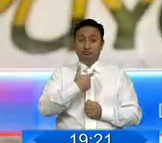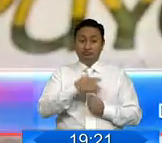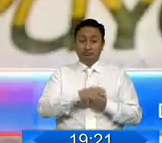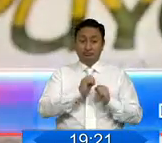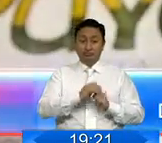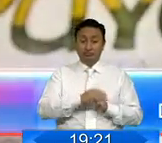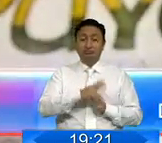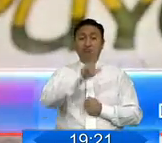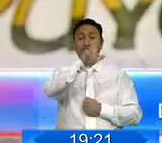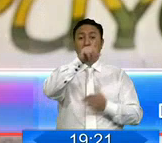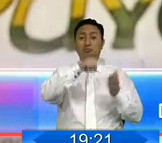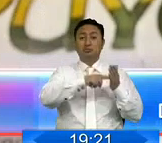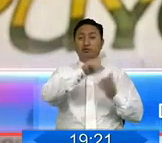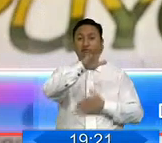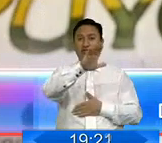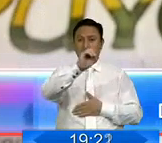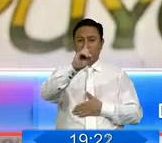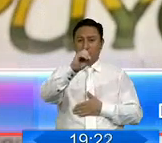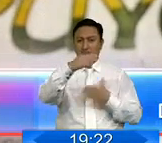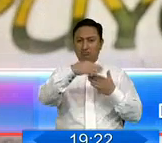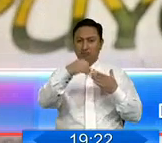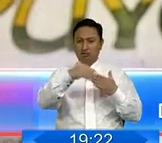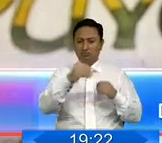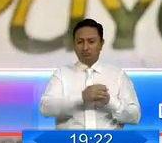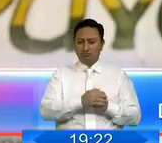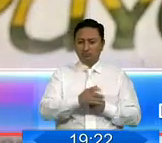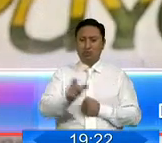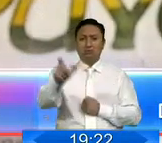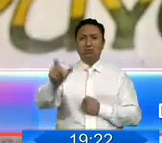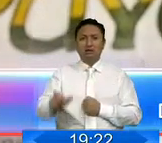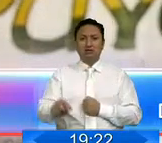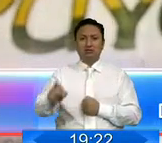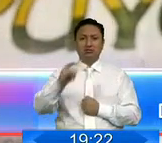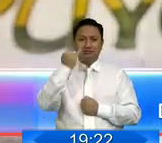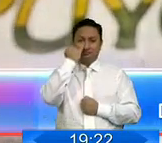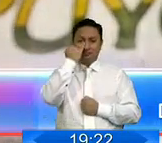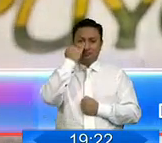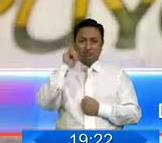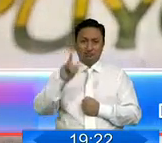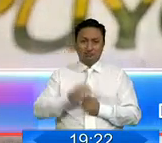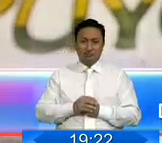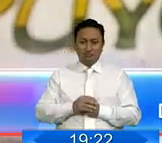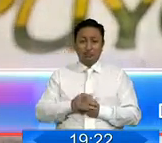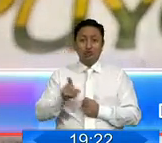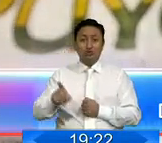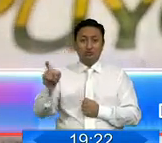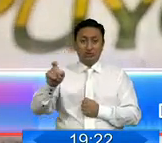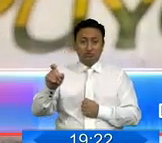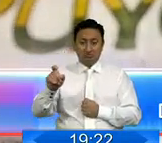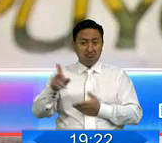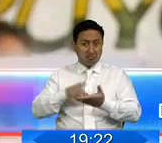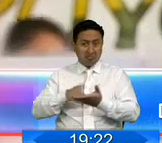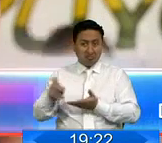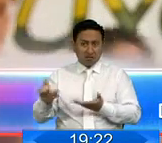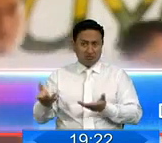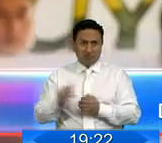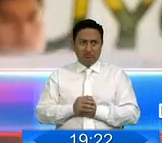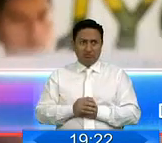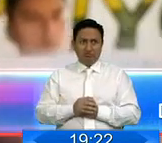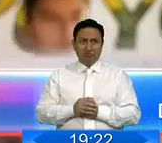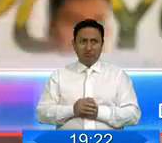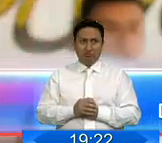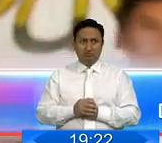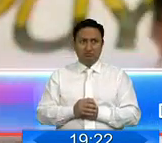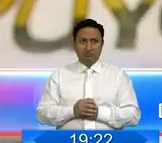entregue $3,500 a una persona de la CONAIE para poder solventar cierta necesidad. ¿Qué sería la situación del presidente